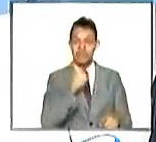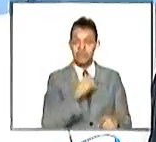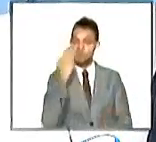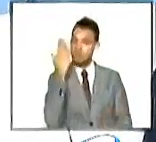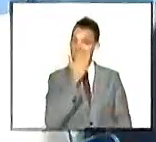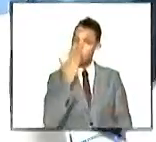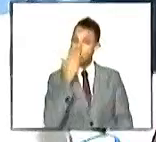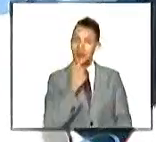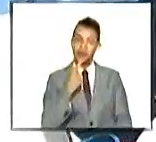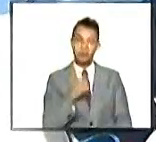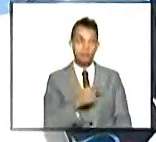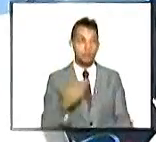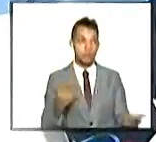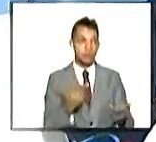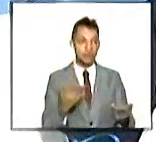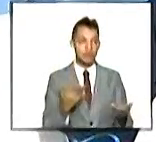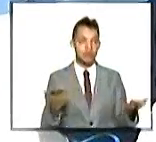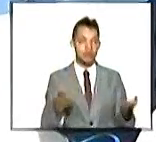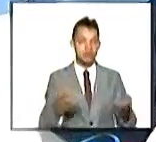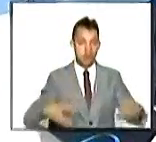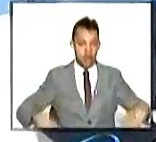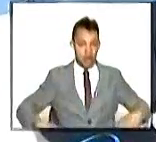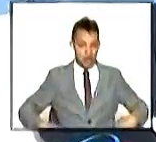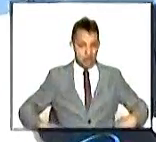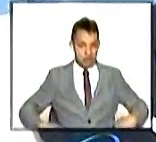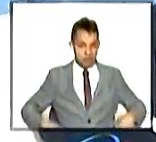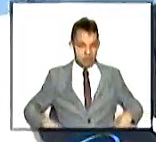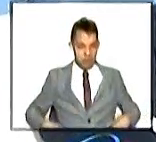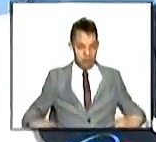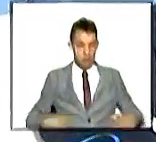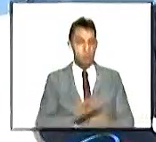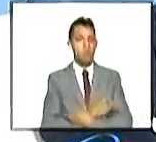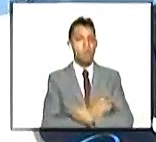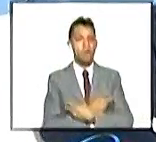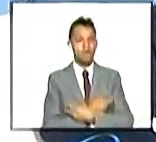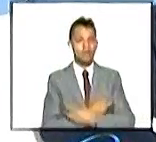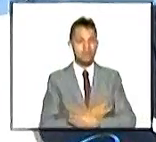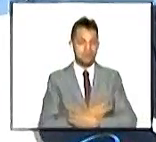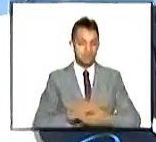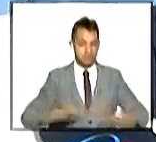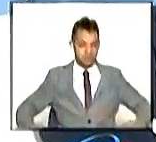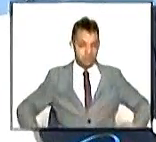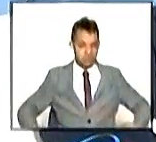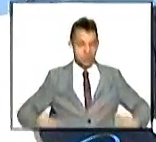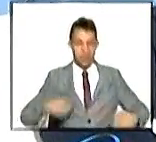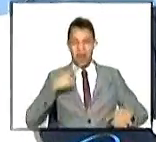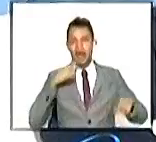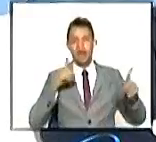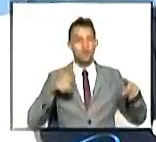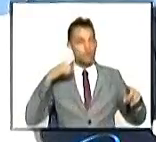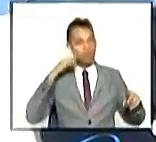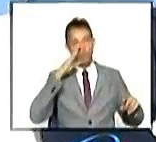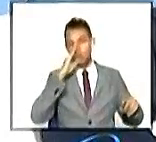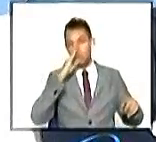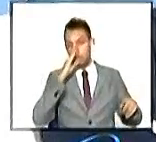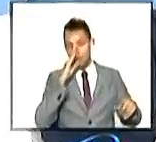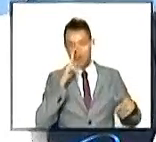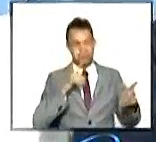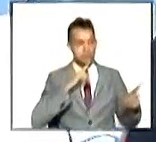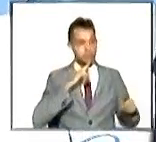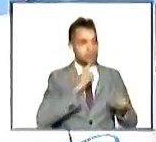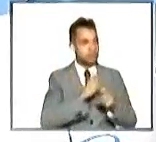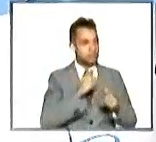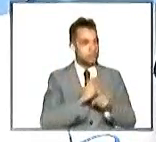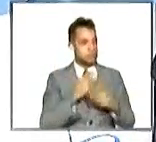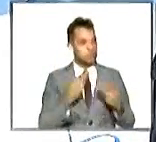se debe hacer en estas articulaciones grandes, lumbares y sacroiliacas. Pero quedan muchas dudas de esas brigadas que hacen